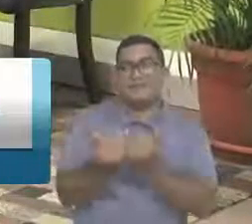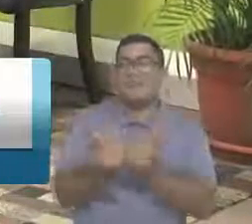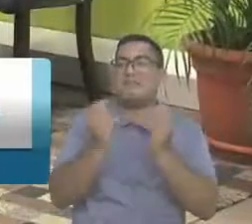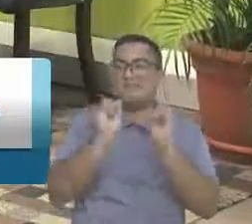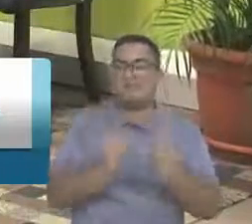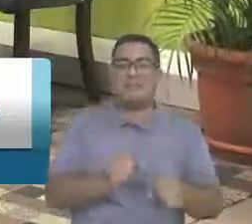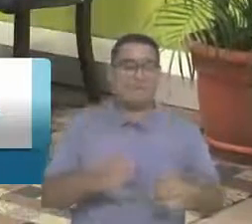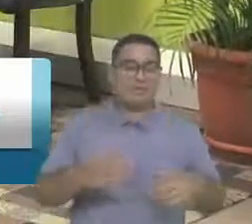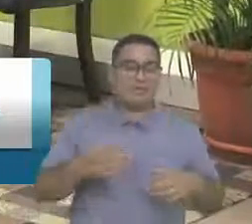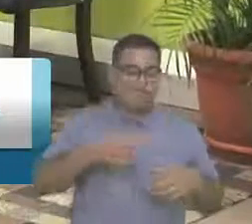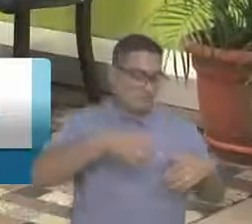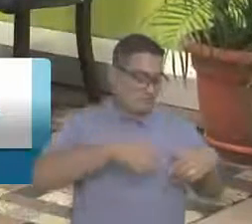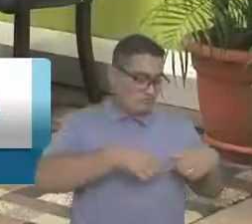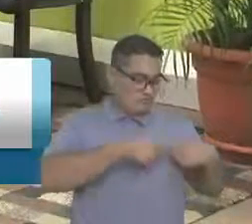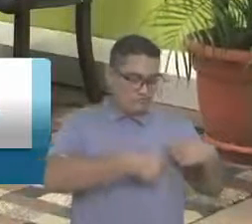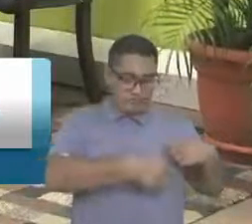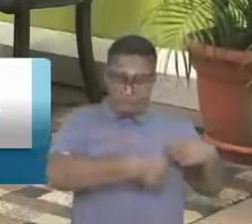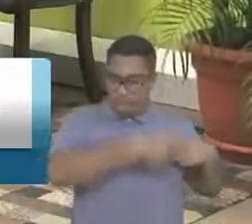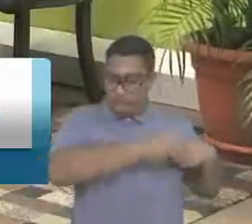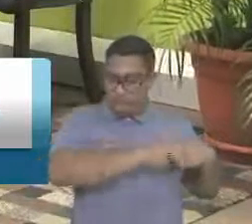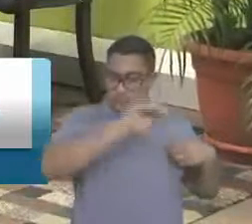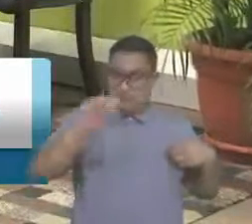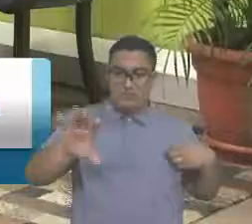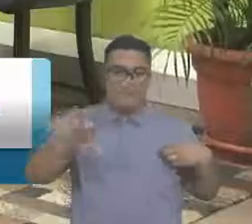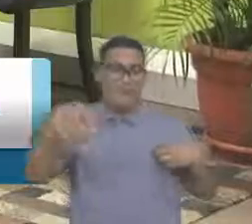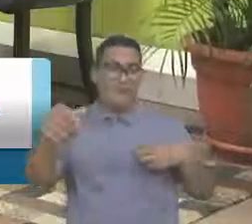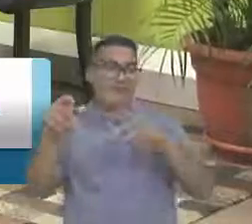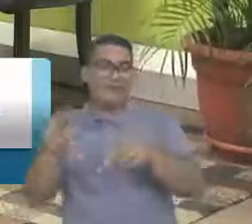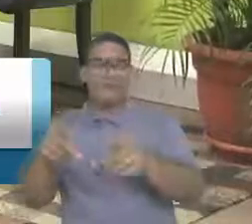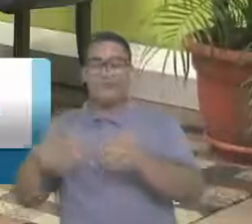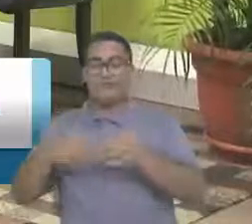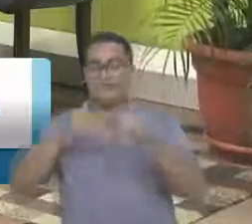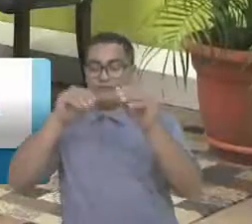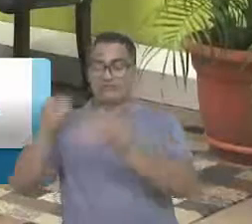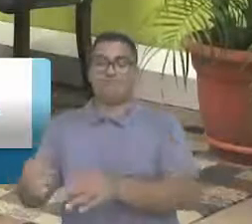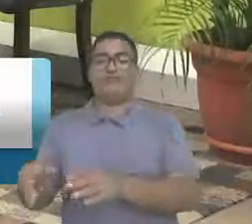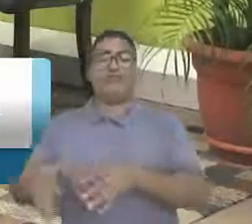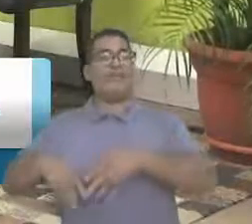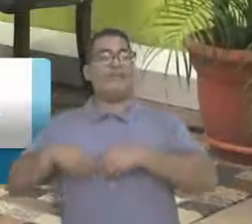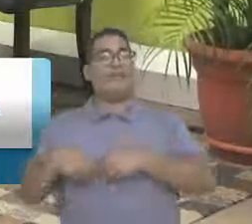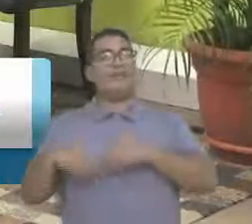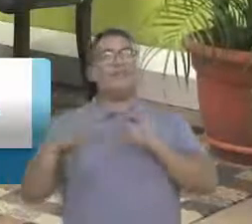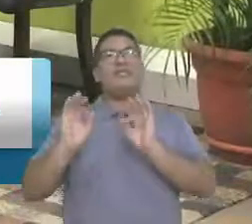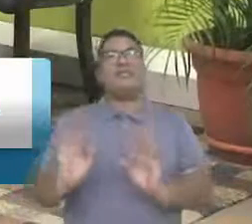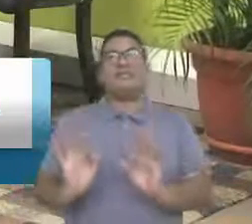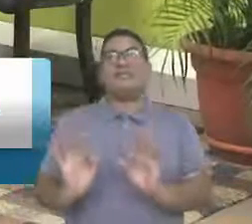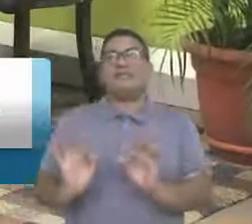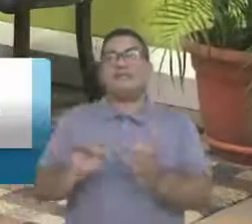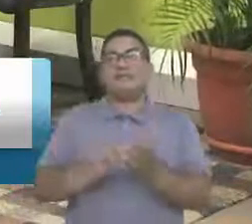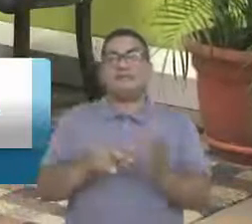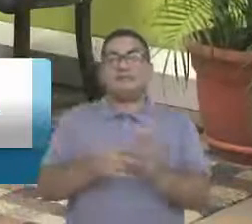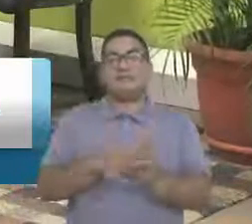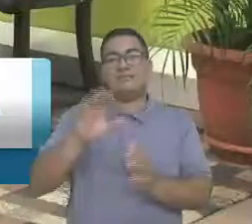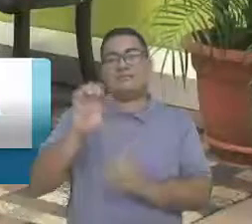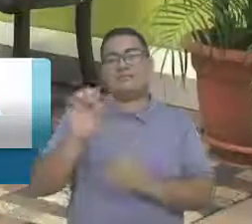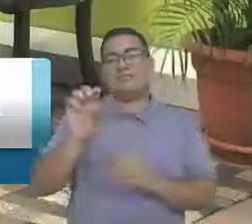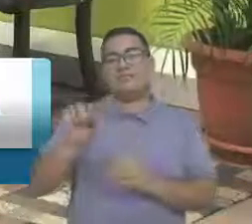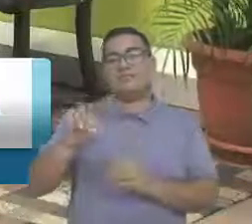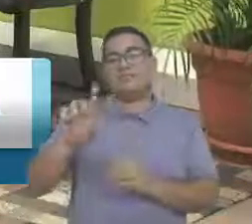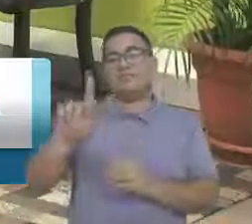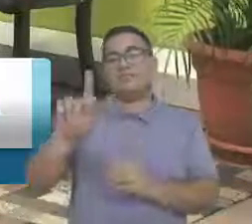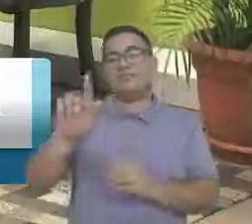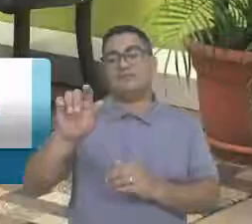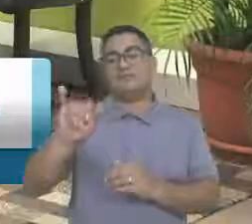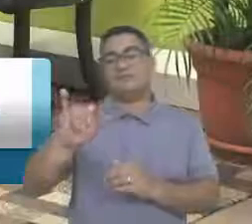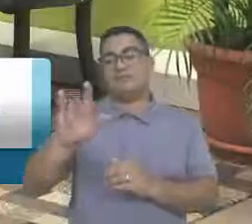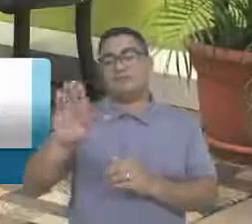es importante que nosotros establezcamos el estudio de eso, se llaman estudios de histocompatibilidad. Sí, porque